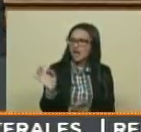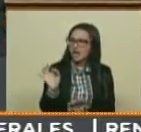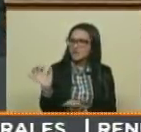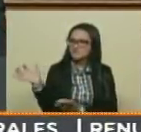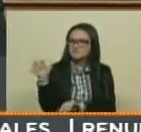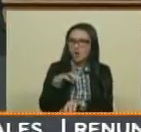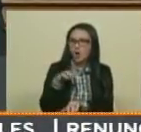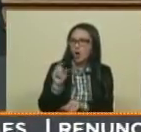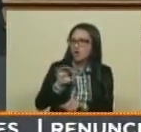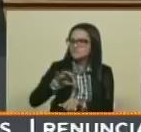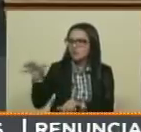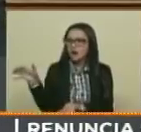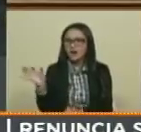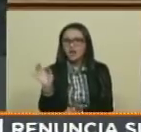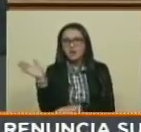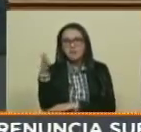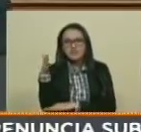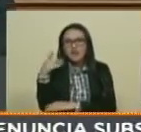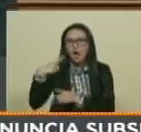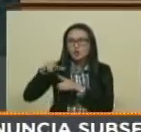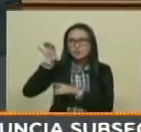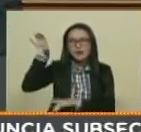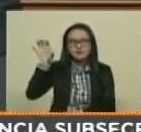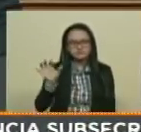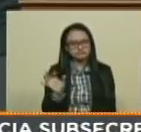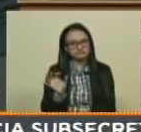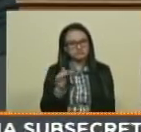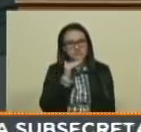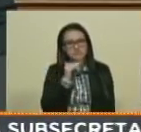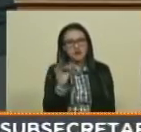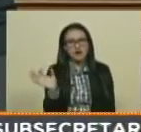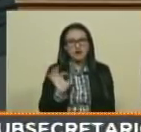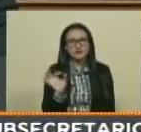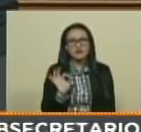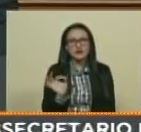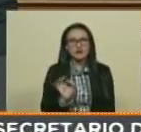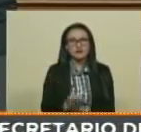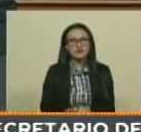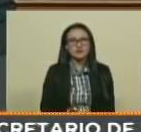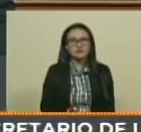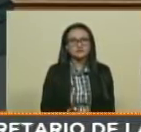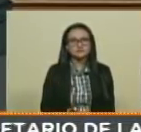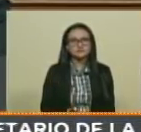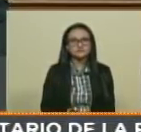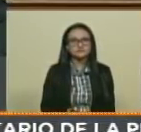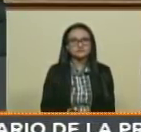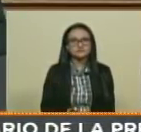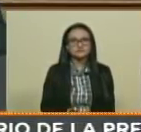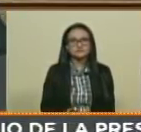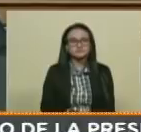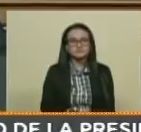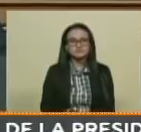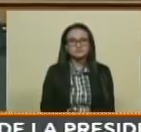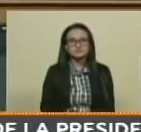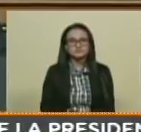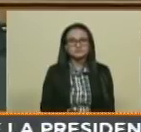banderas extranjeras. Bueno, pero pretendían cargar diésel y crudo con documentación de